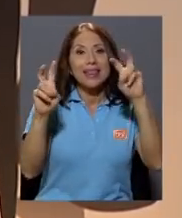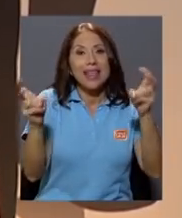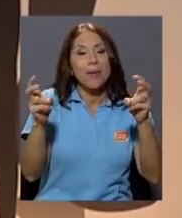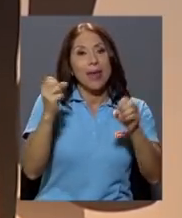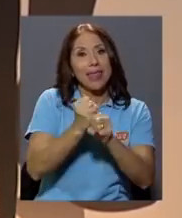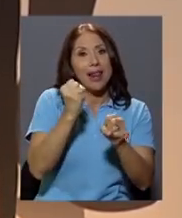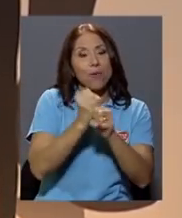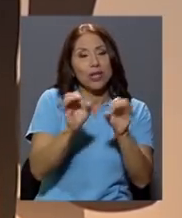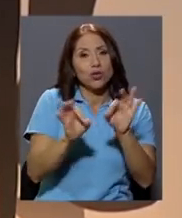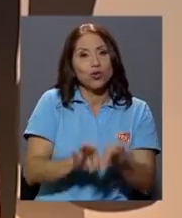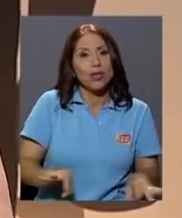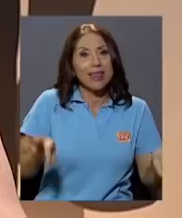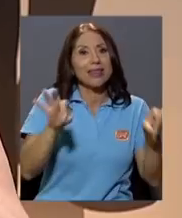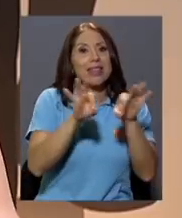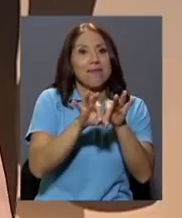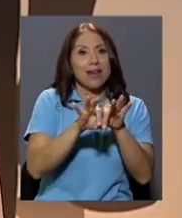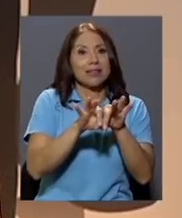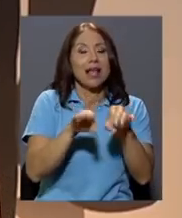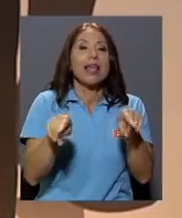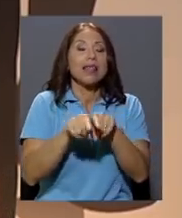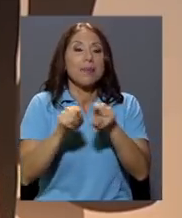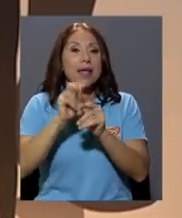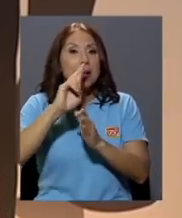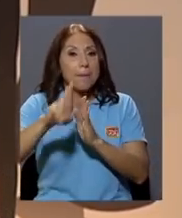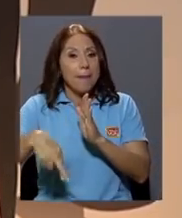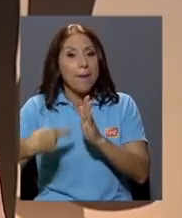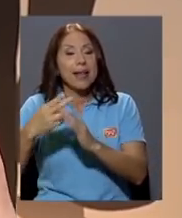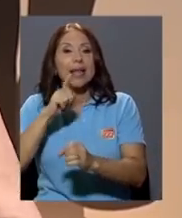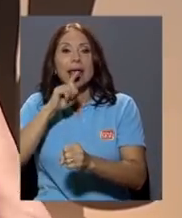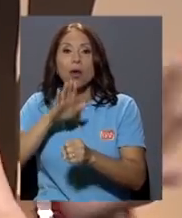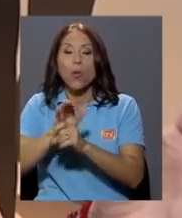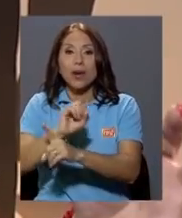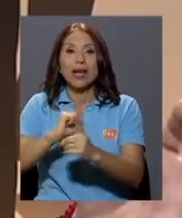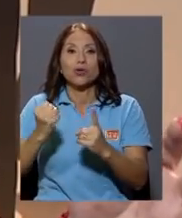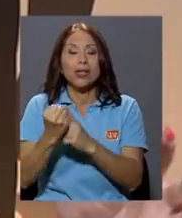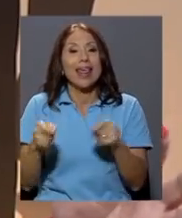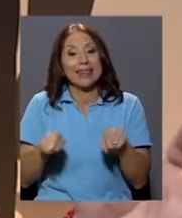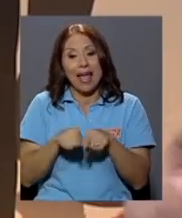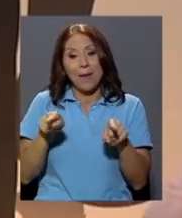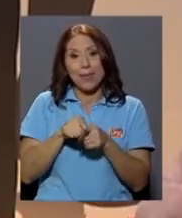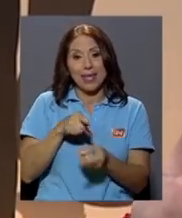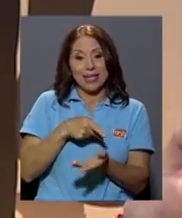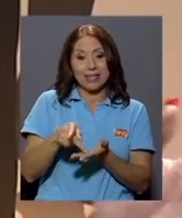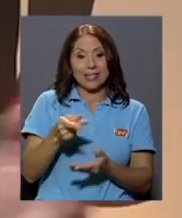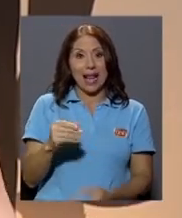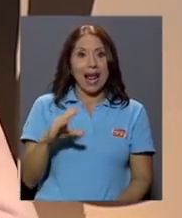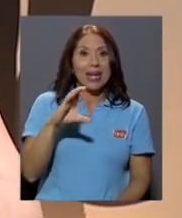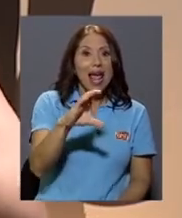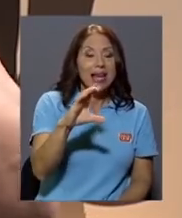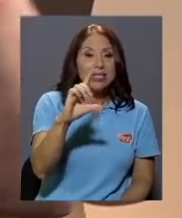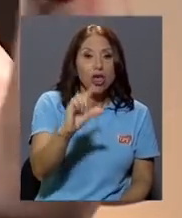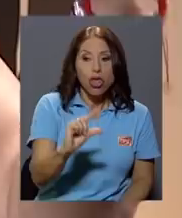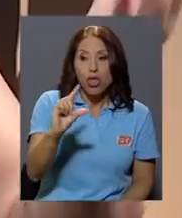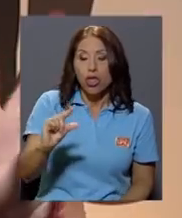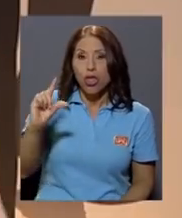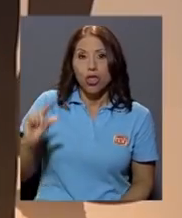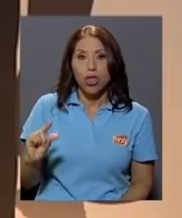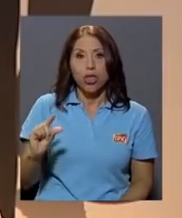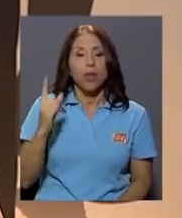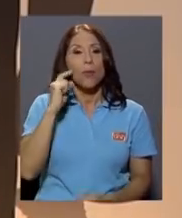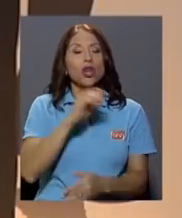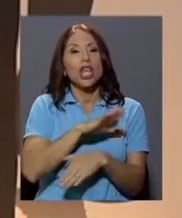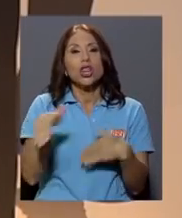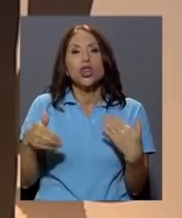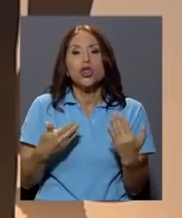labores sustantivas, en su papel que cumple en la sociedad, sino también en temas salariales, porque todos los